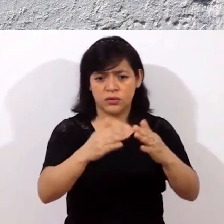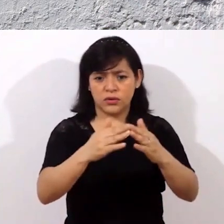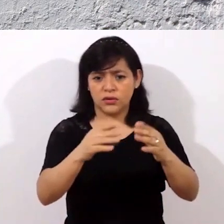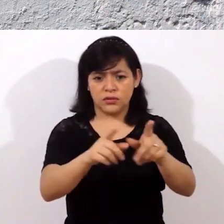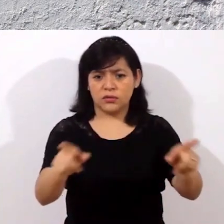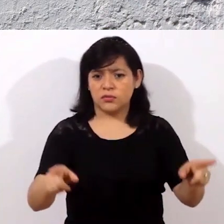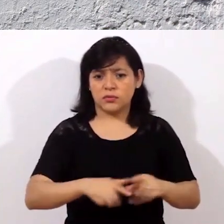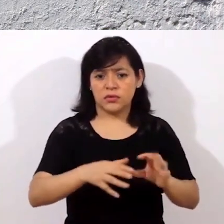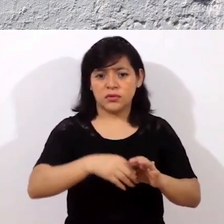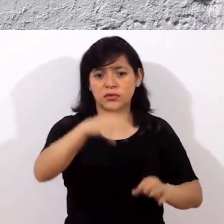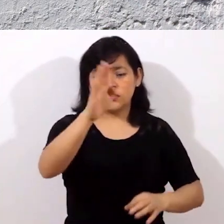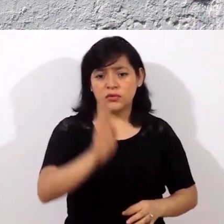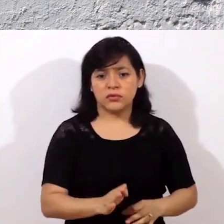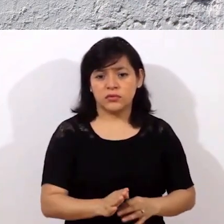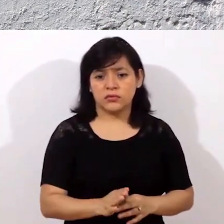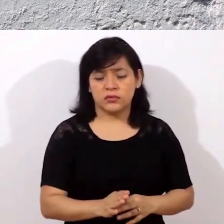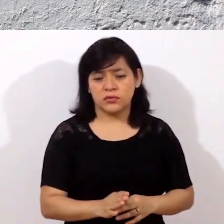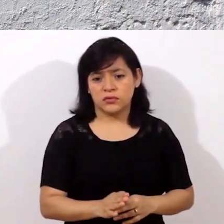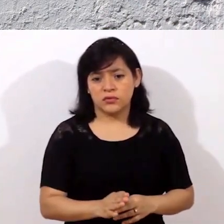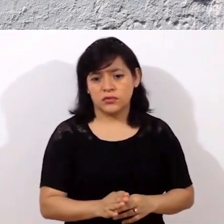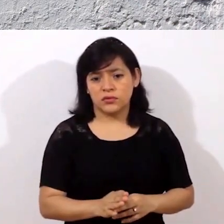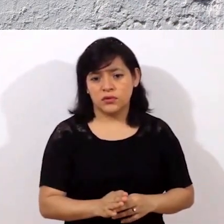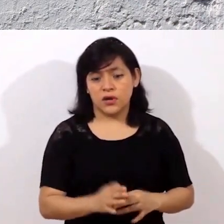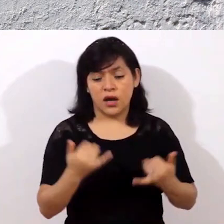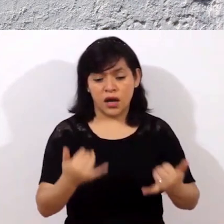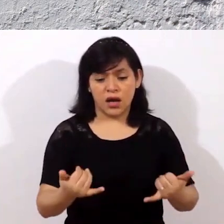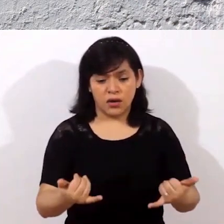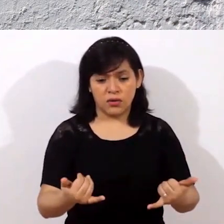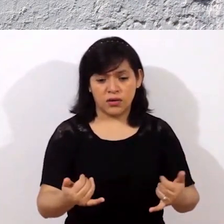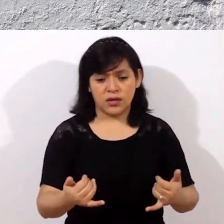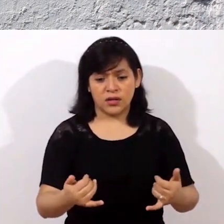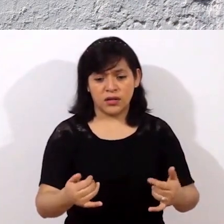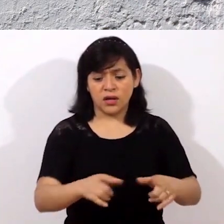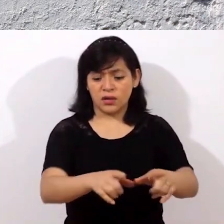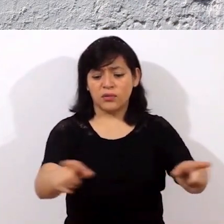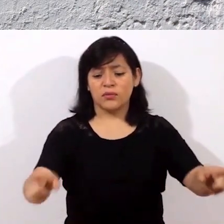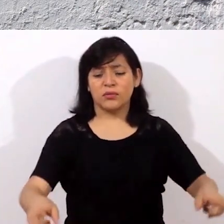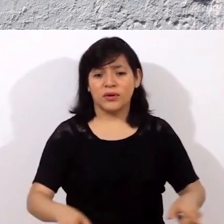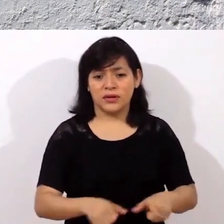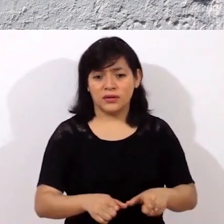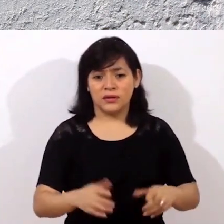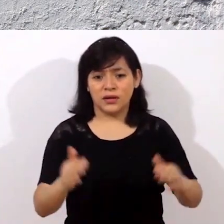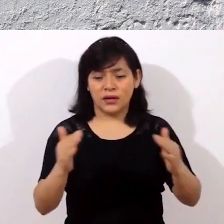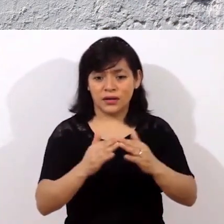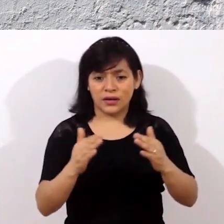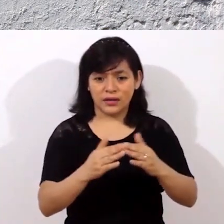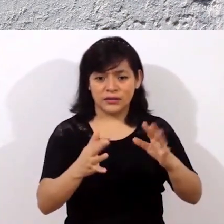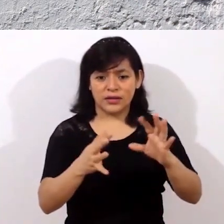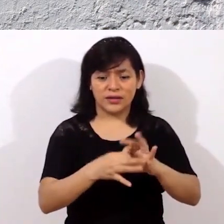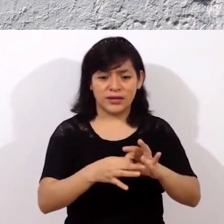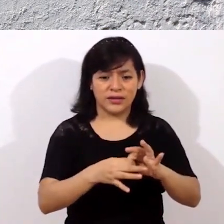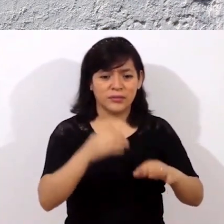dice Bet-Aben, que en realidad significa casa de iniquidad.